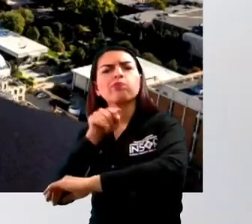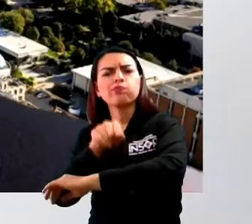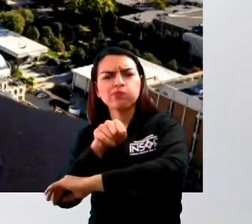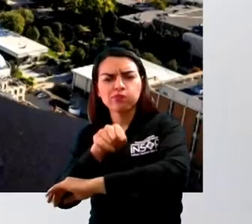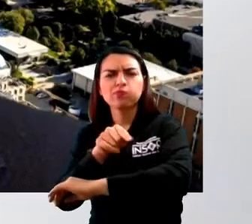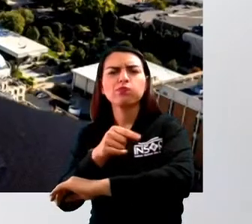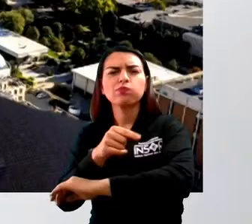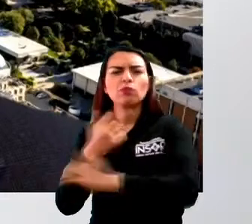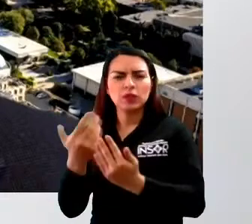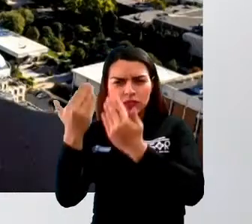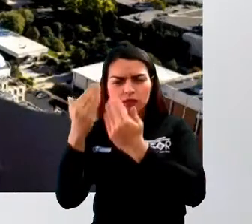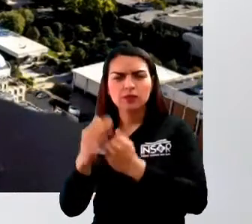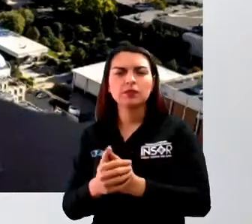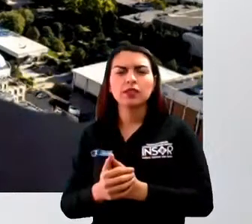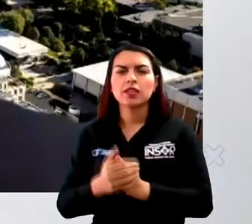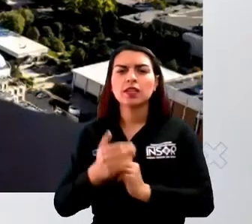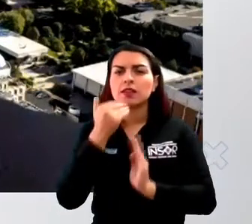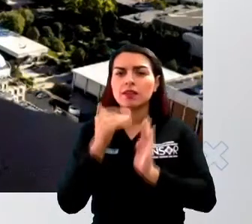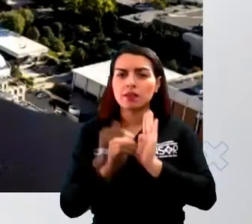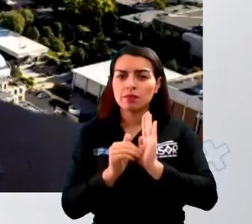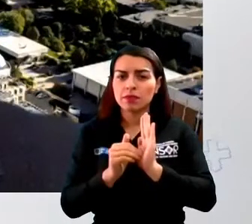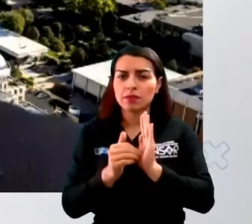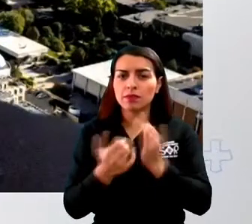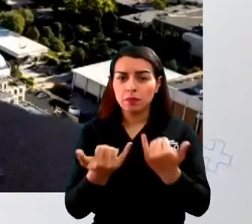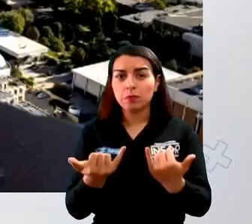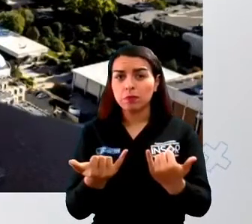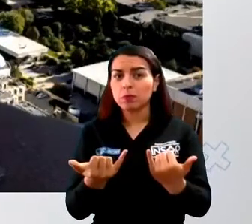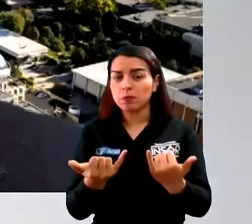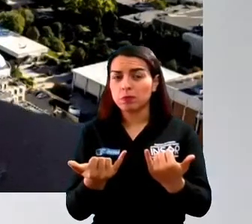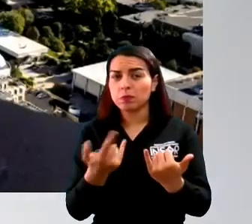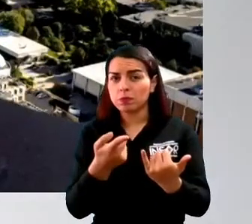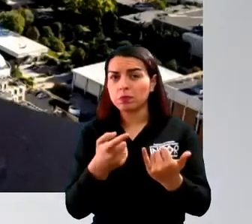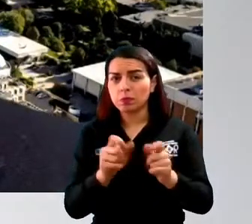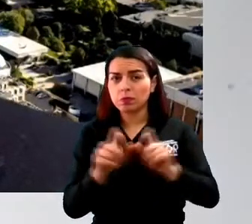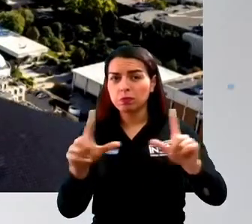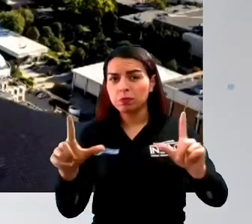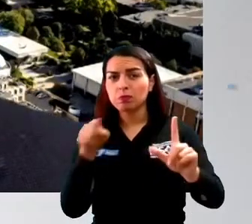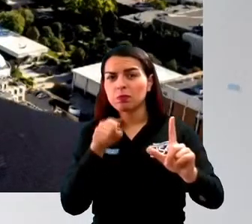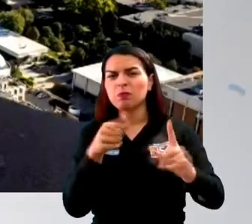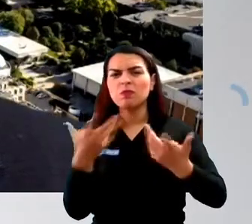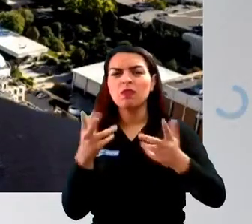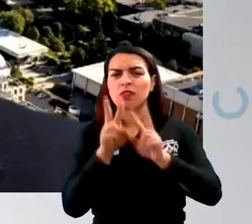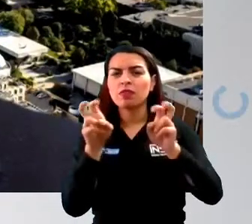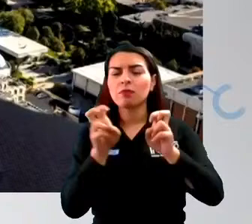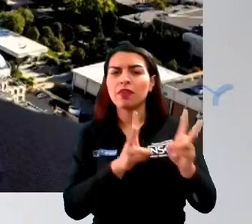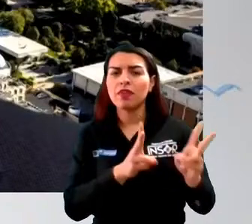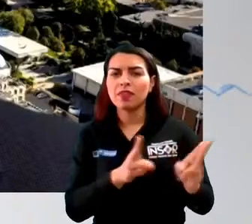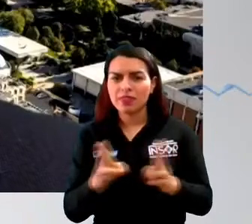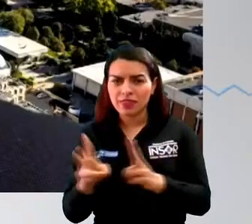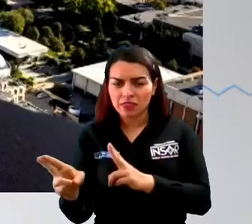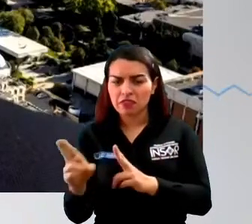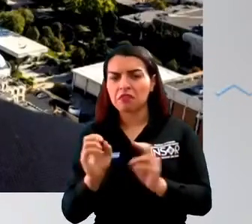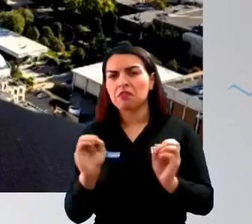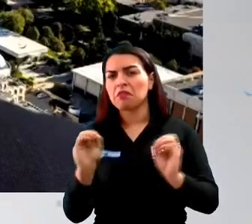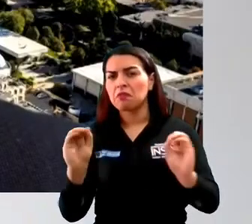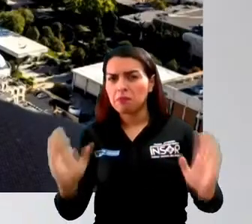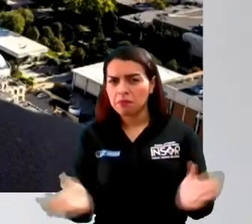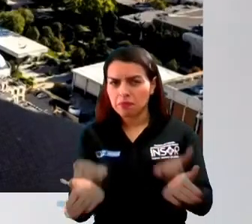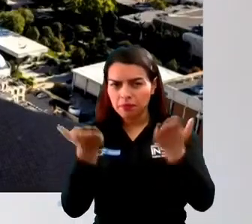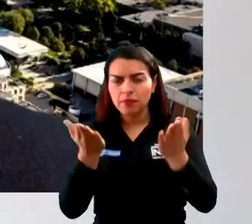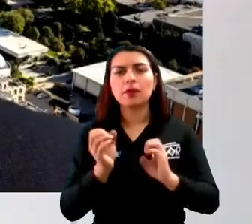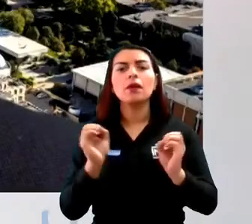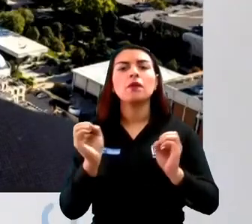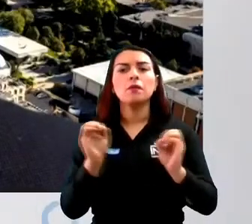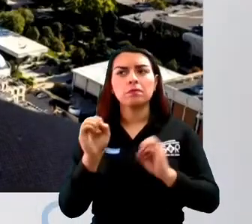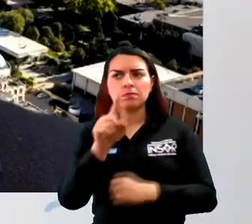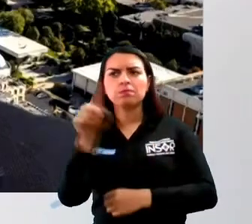que está abiertamente para poder hacer edición y mejorar, también hay un movimiento en la educación